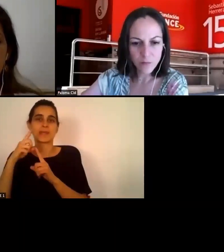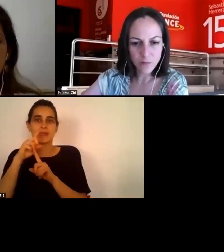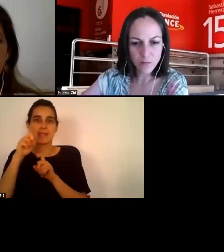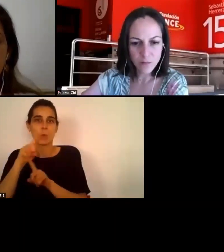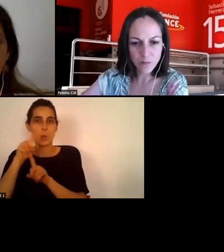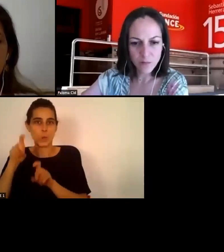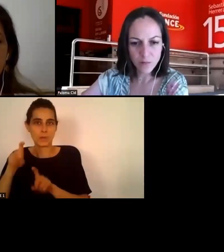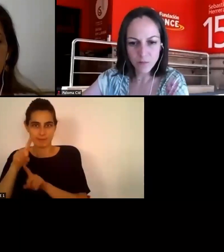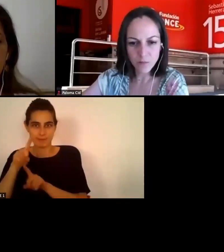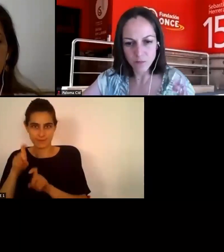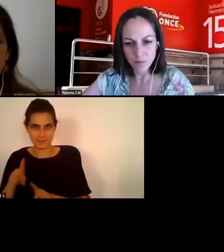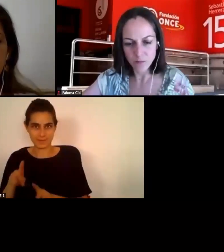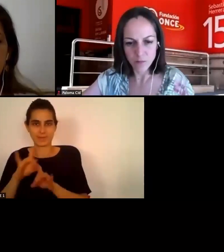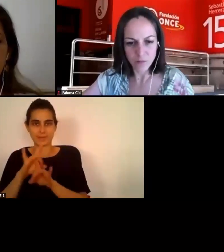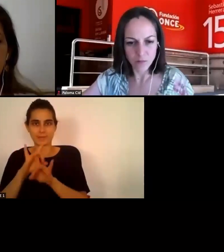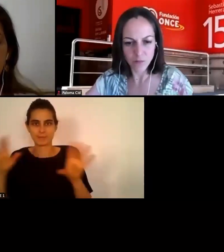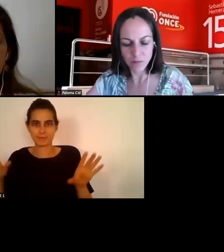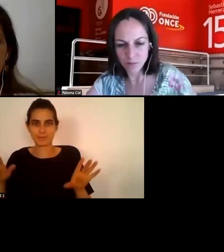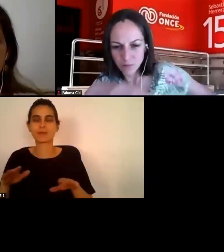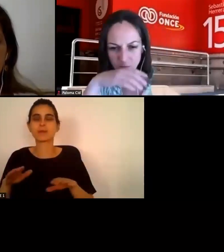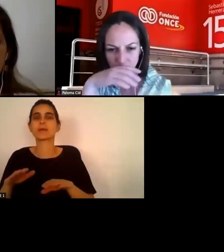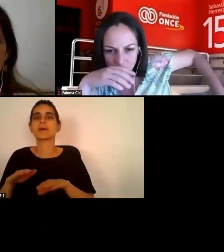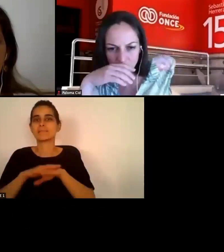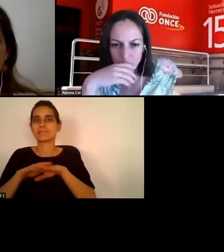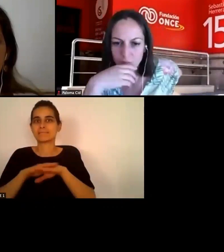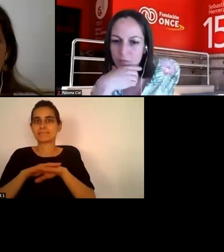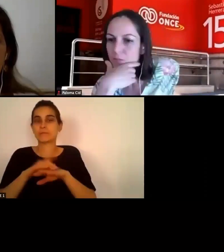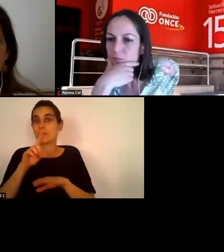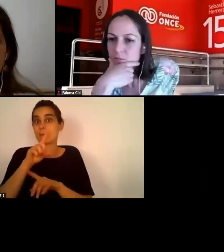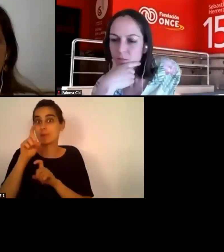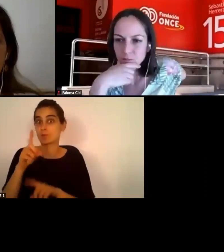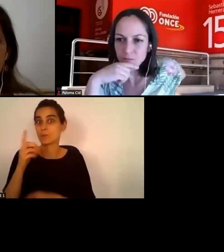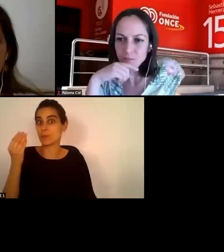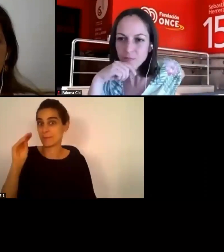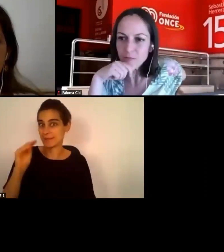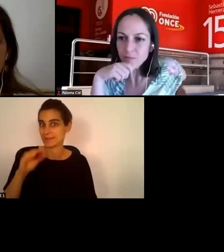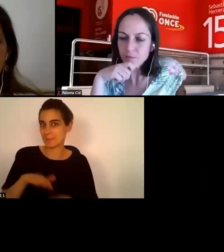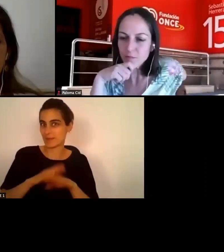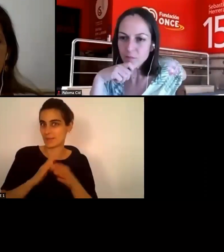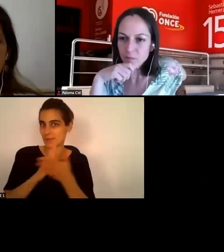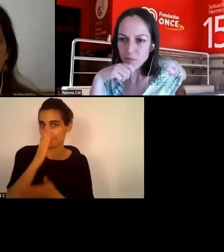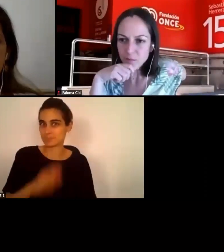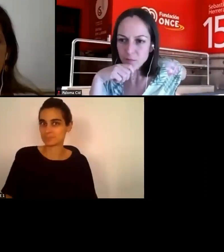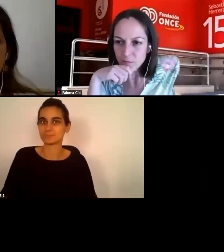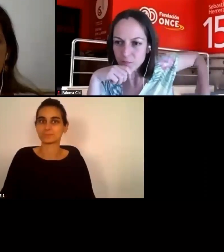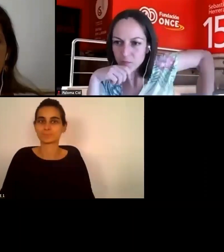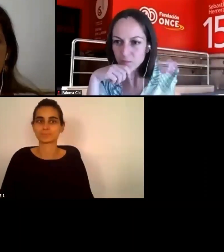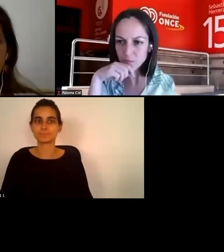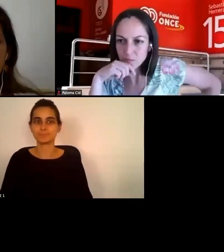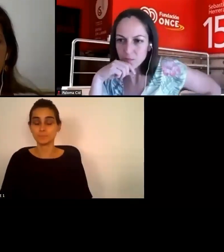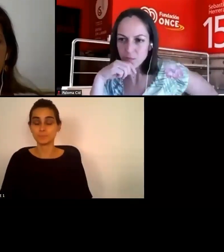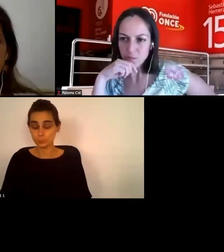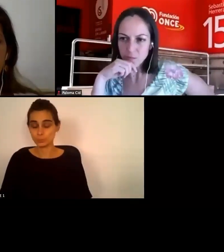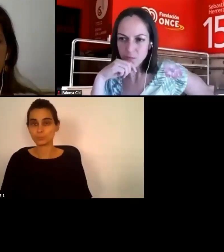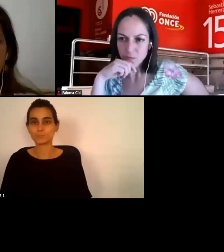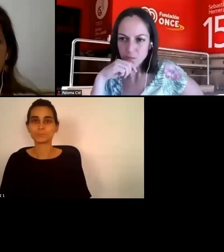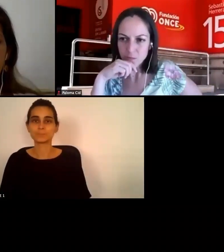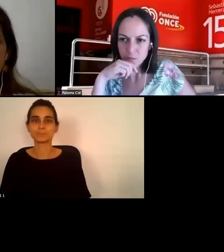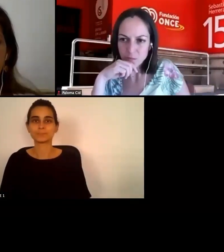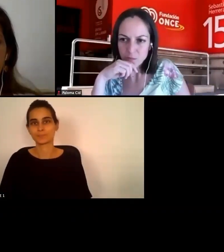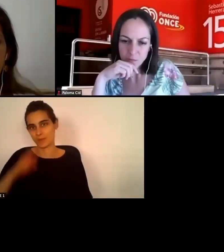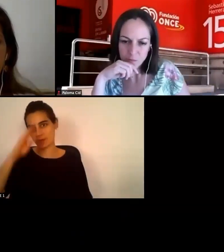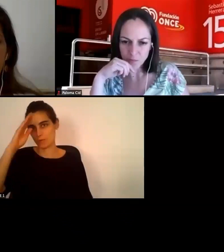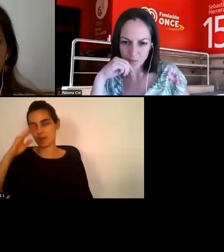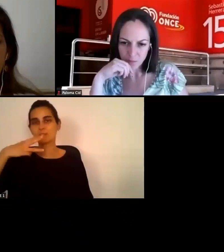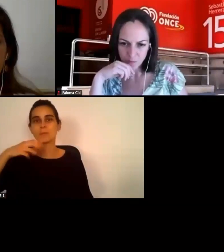ido todo, sobre todo de cara... Perdón un momento, que acaban de escribir una pregunta más. Sí. Dice, hola, soy María Buitrago,